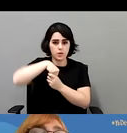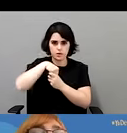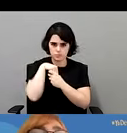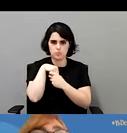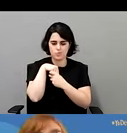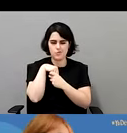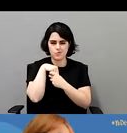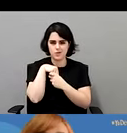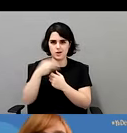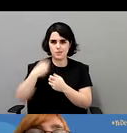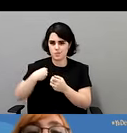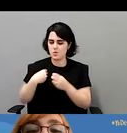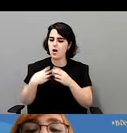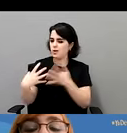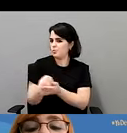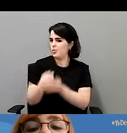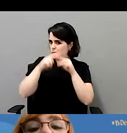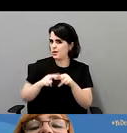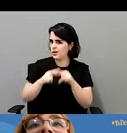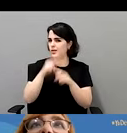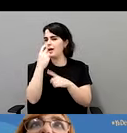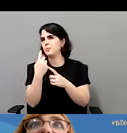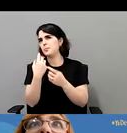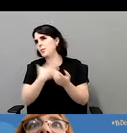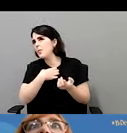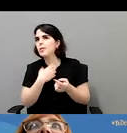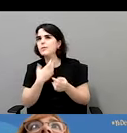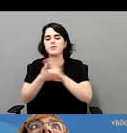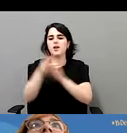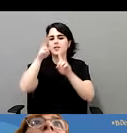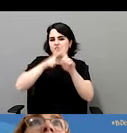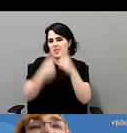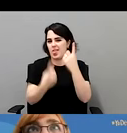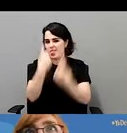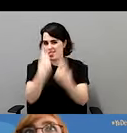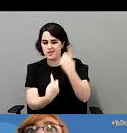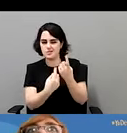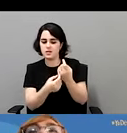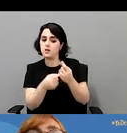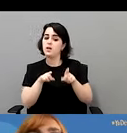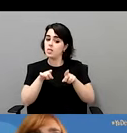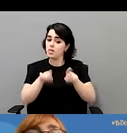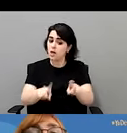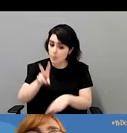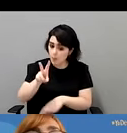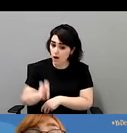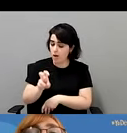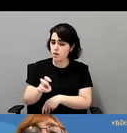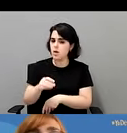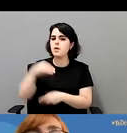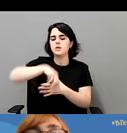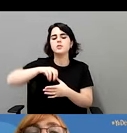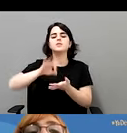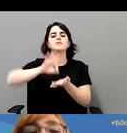puedo analizar todas, por lo menos hacer alguna referencia. Con las compatibilidades dice, sí, es compatible con los servicios